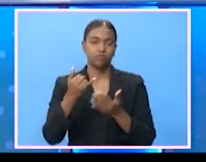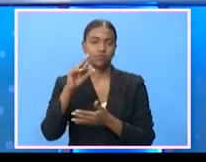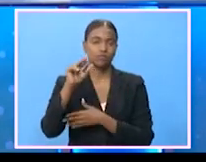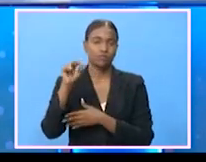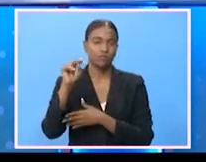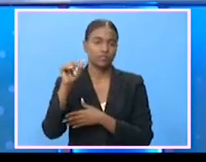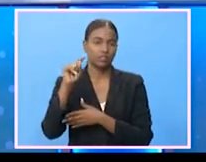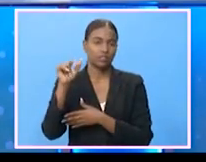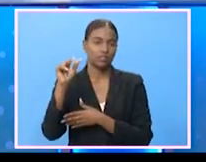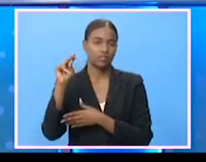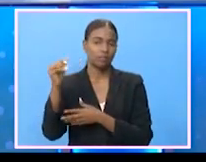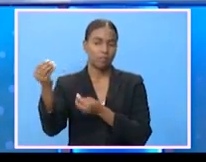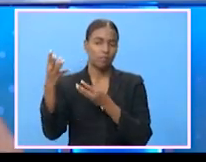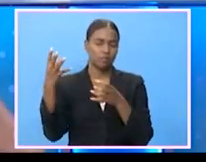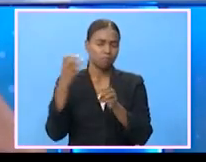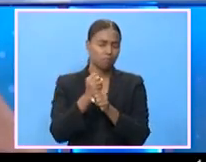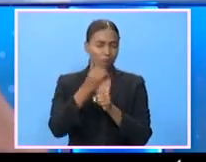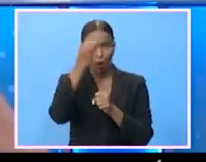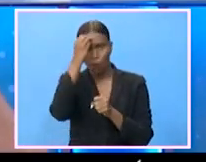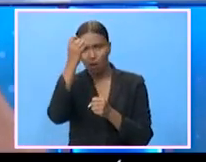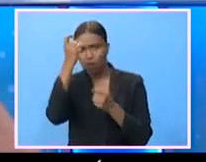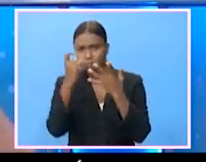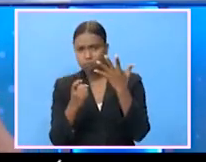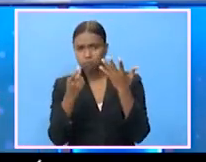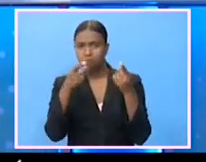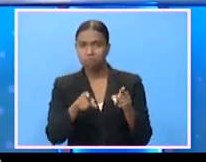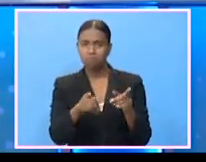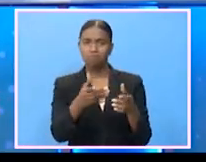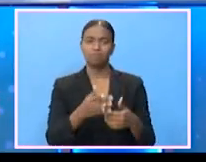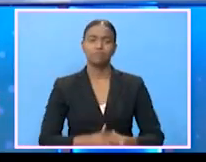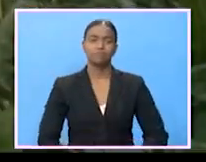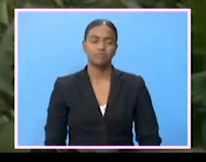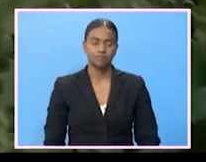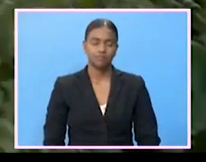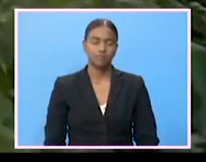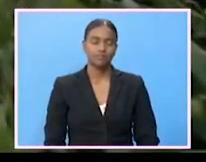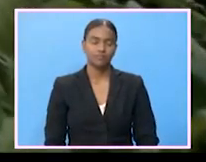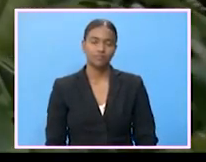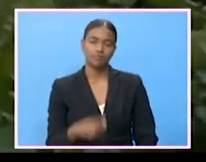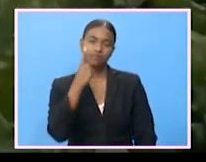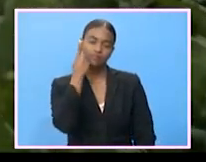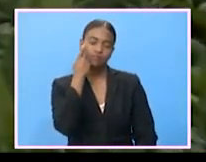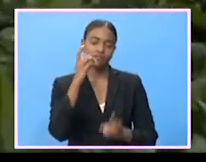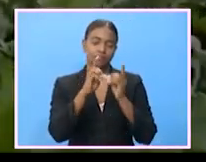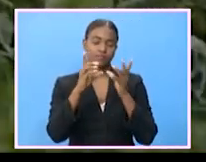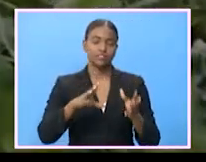Álvarez tiene reacciones en torno a este importante tema. Recientemente, el director de la